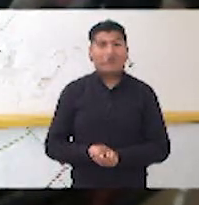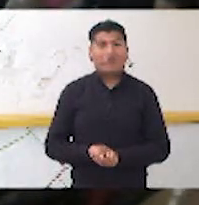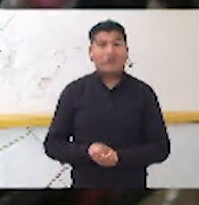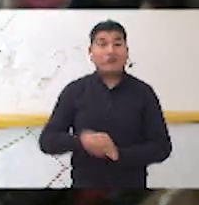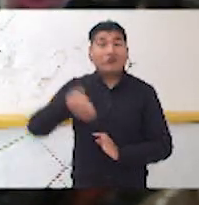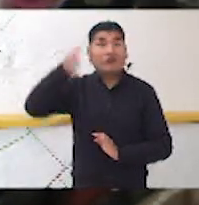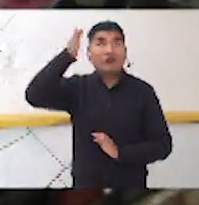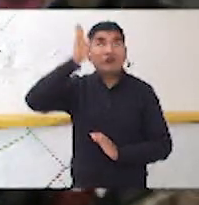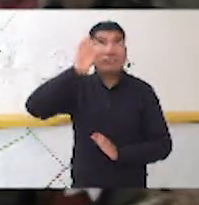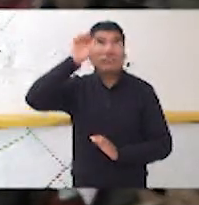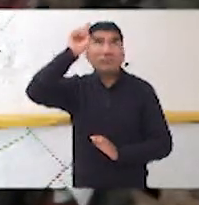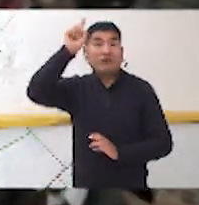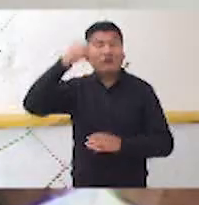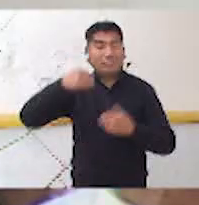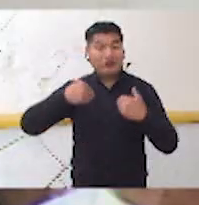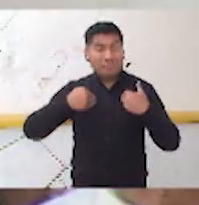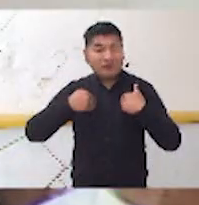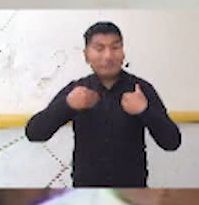Dios tiene